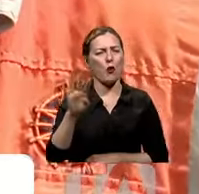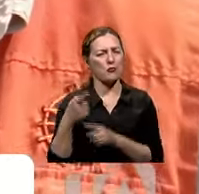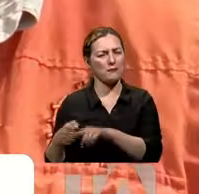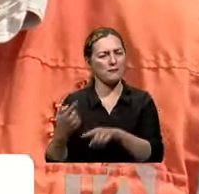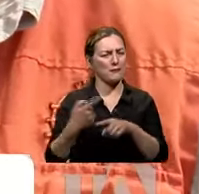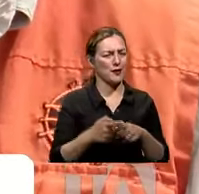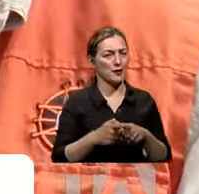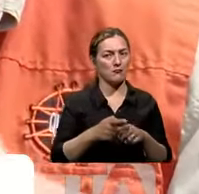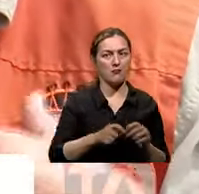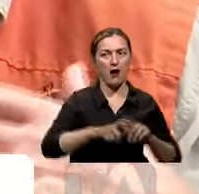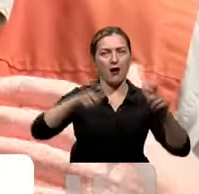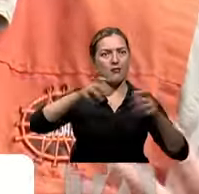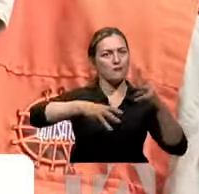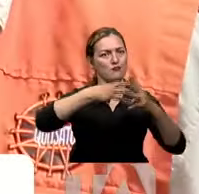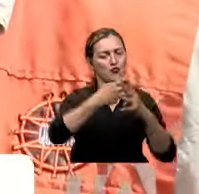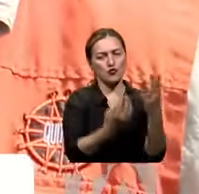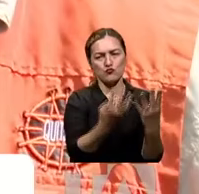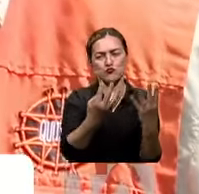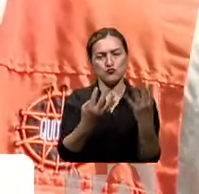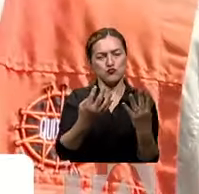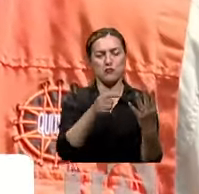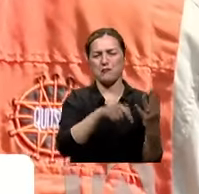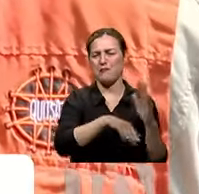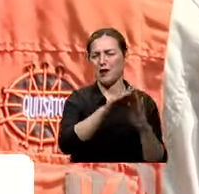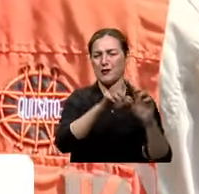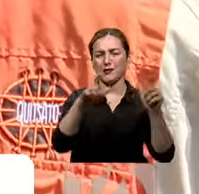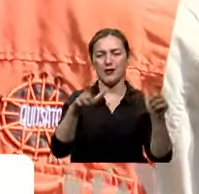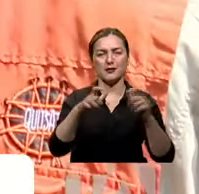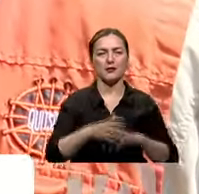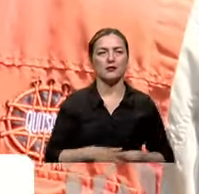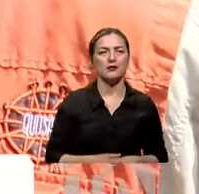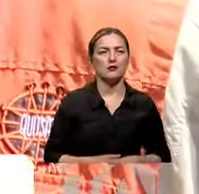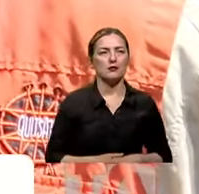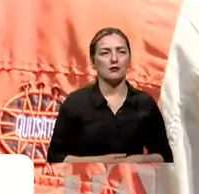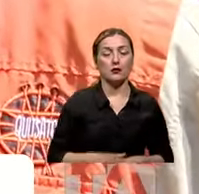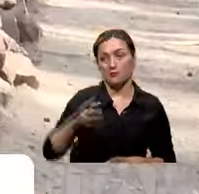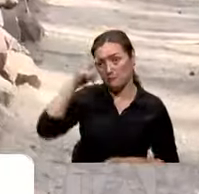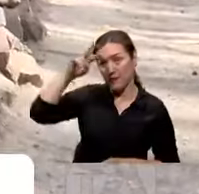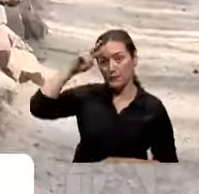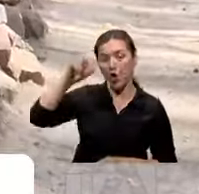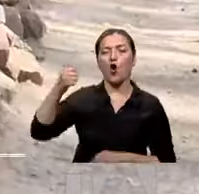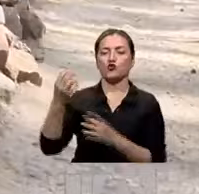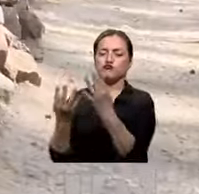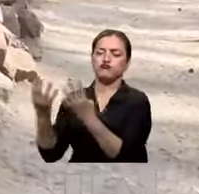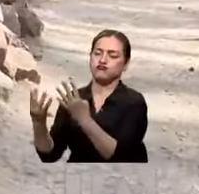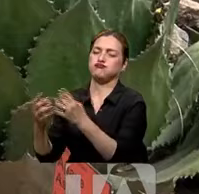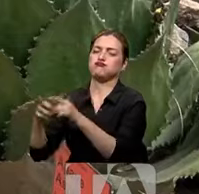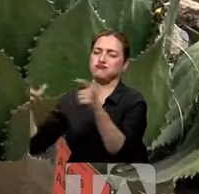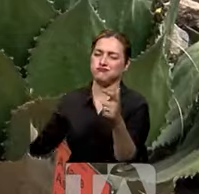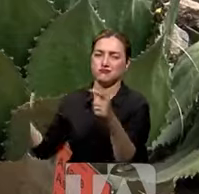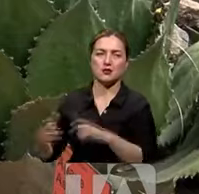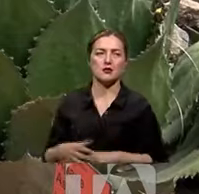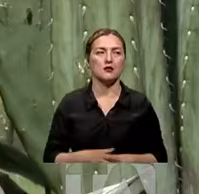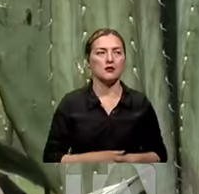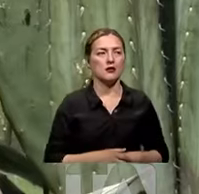más grande del mundo, aparte del jardín botánico de la UNAM de México. En el Museo Quitsato